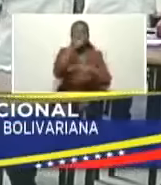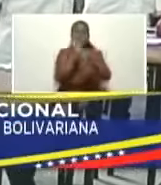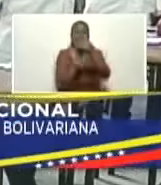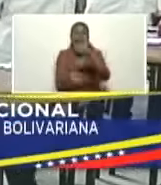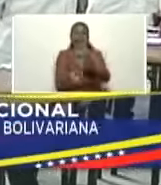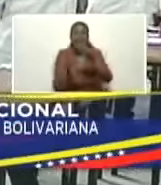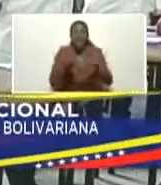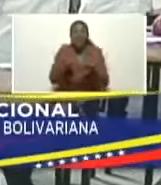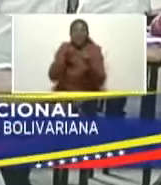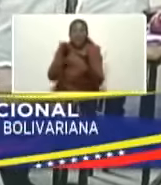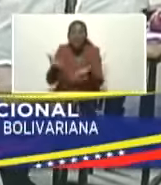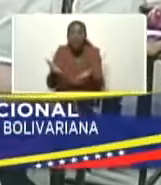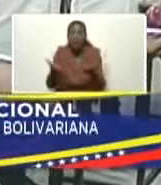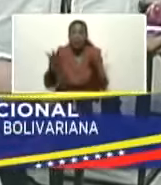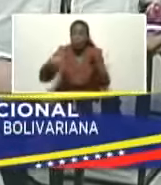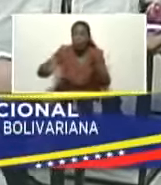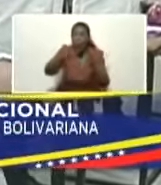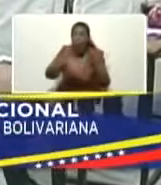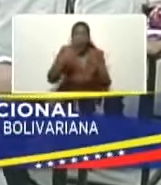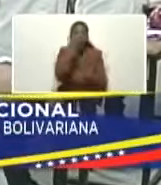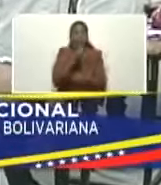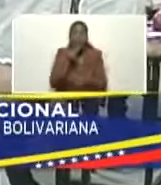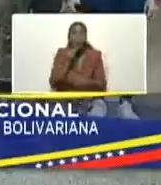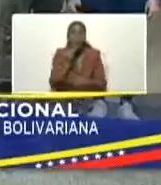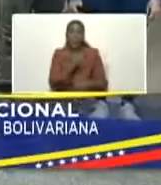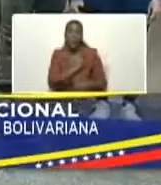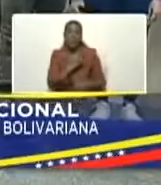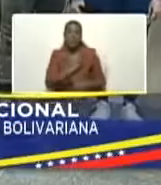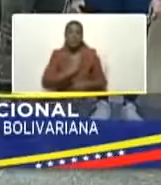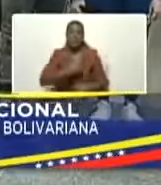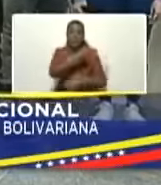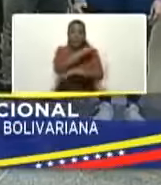a entregarla aquí al lado a los muchachos de la Universidad